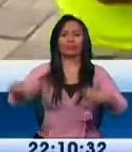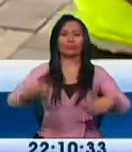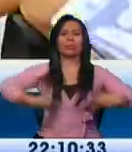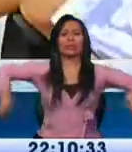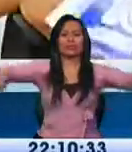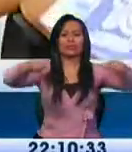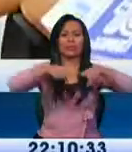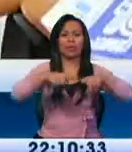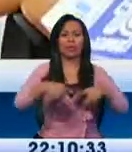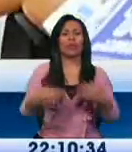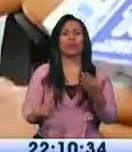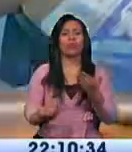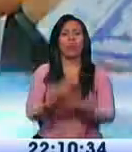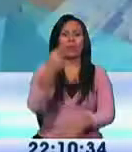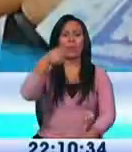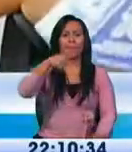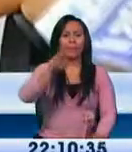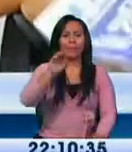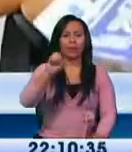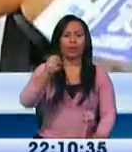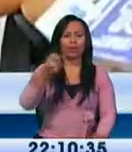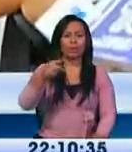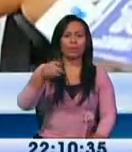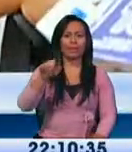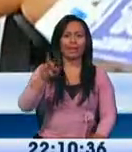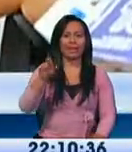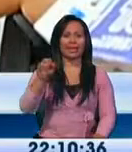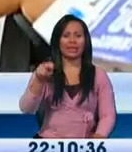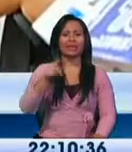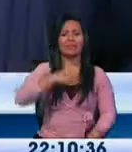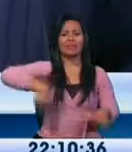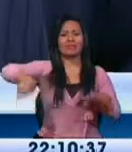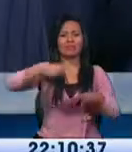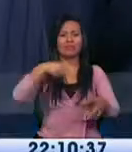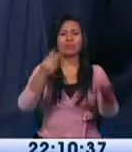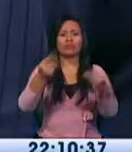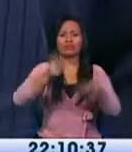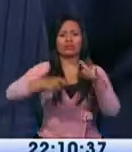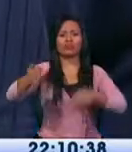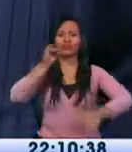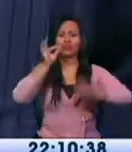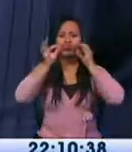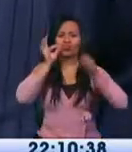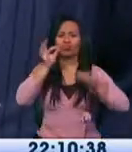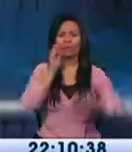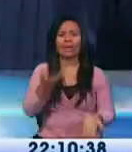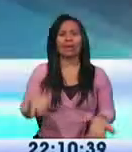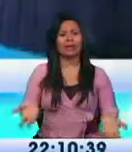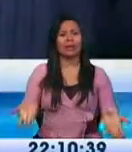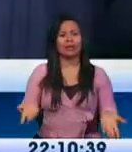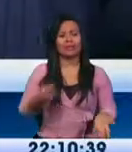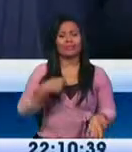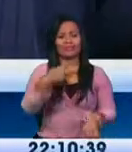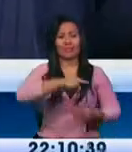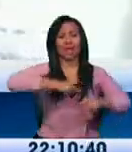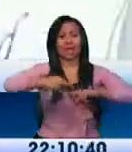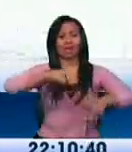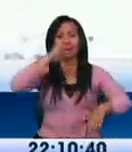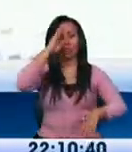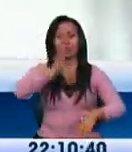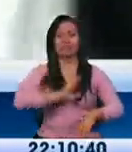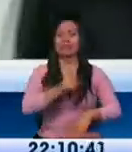Nueva Prosperina para el consumo interno de las personas que consumen este alcaloide. El jefe del distrito Nueva Prosperina indicó que uno